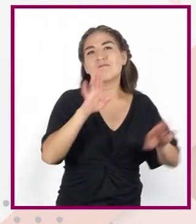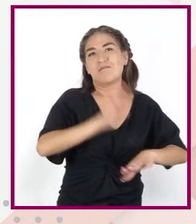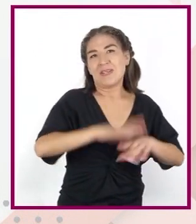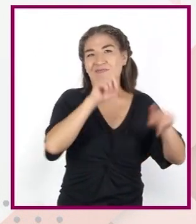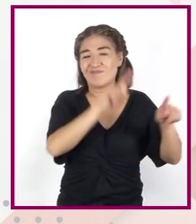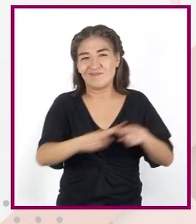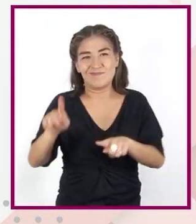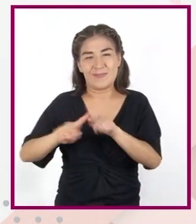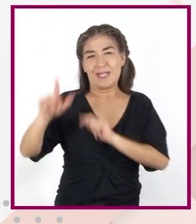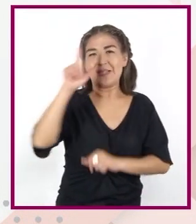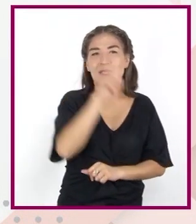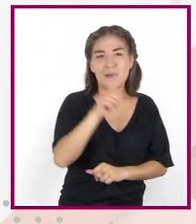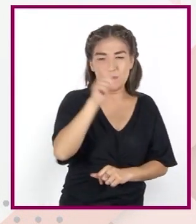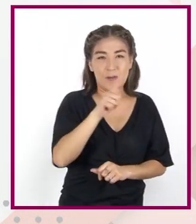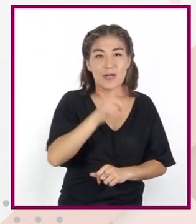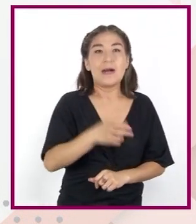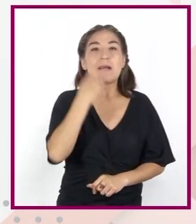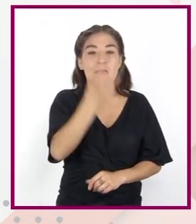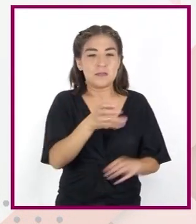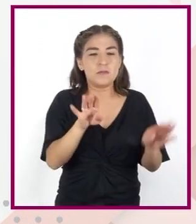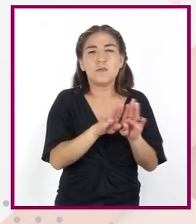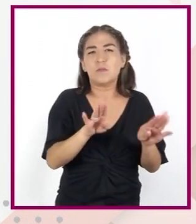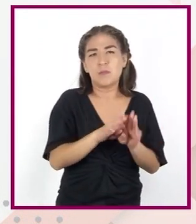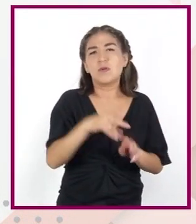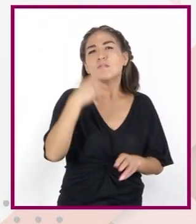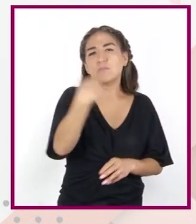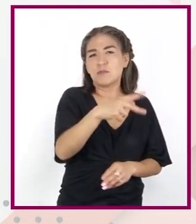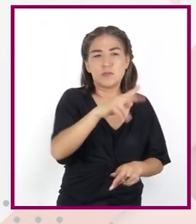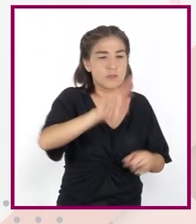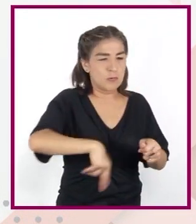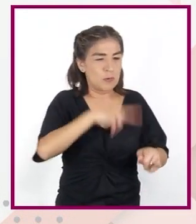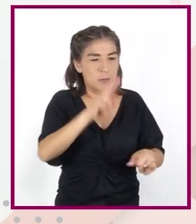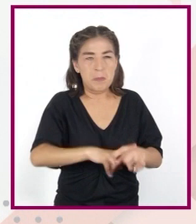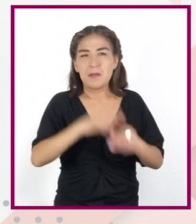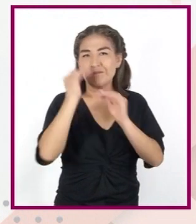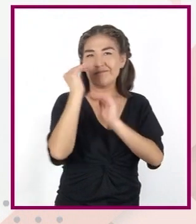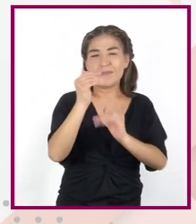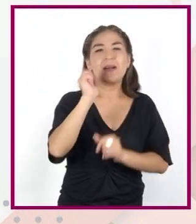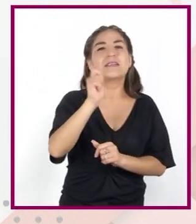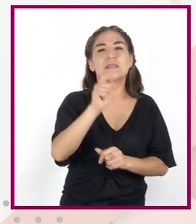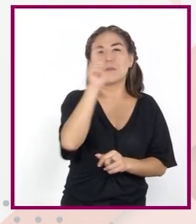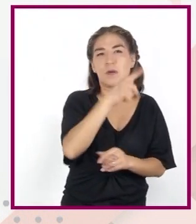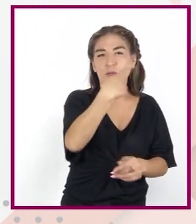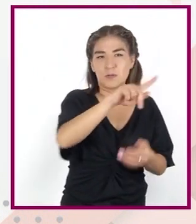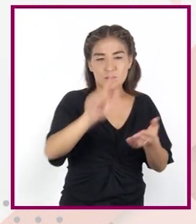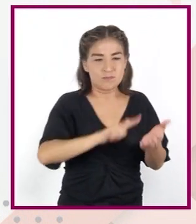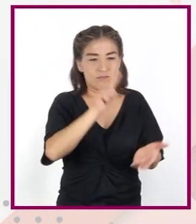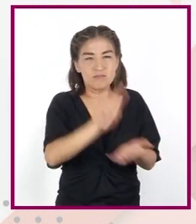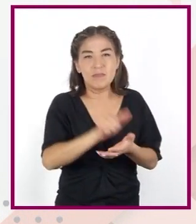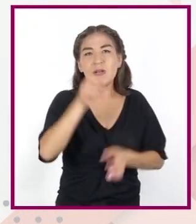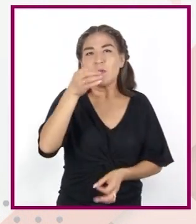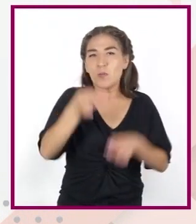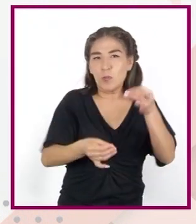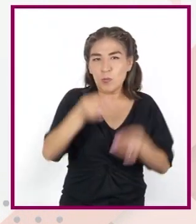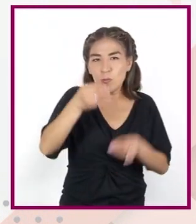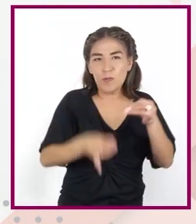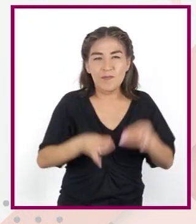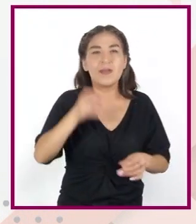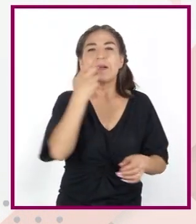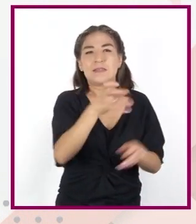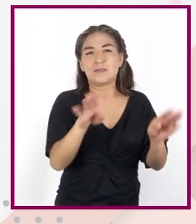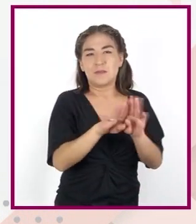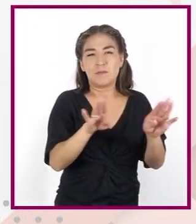multilingüaje. Funciona la lengua común o estándar con el lenguaje jurídico y el de las leyes, de los que toma